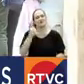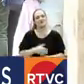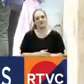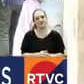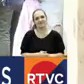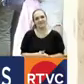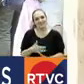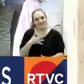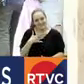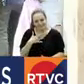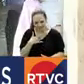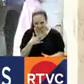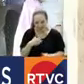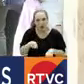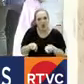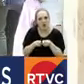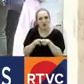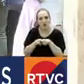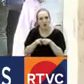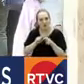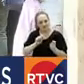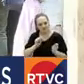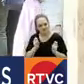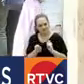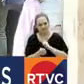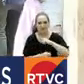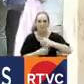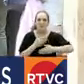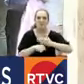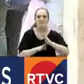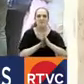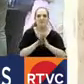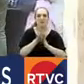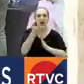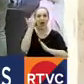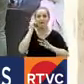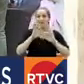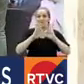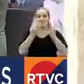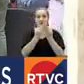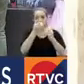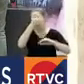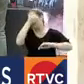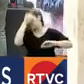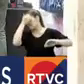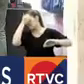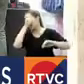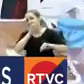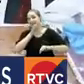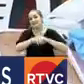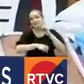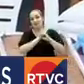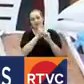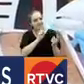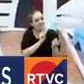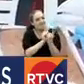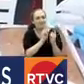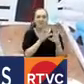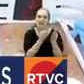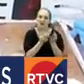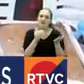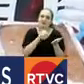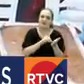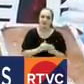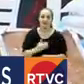estoy reconstruyendo los lazos familiares que perdí casi durante 15 años. Por su parte,